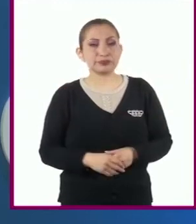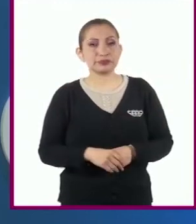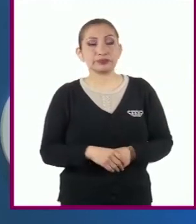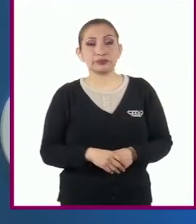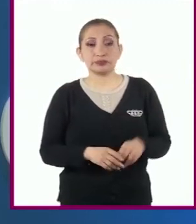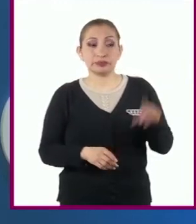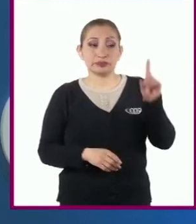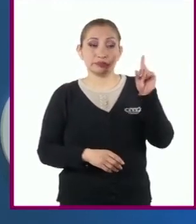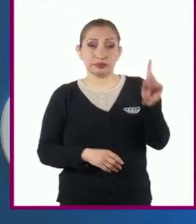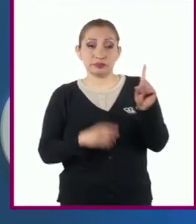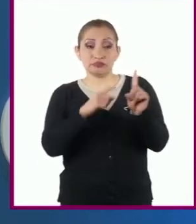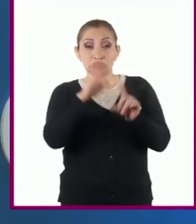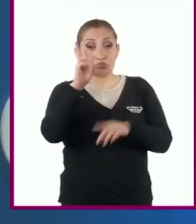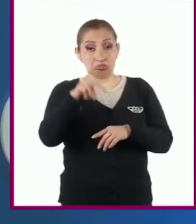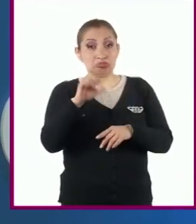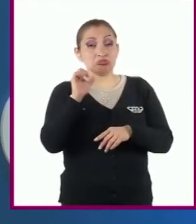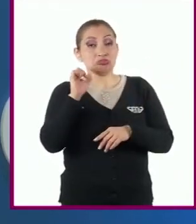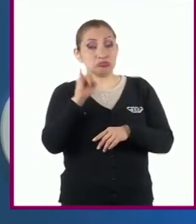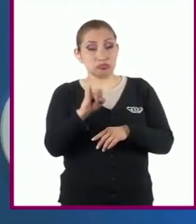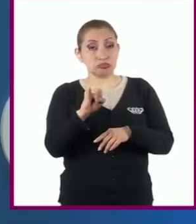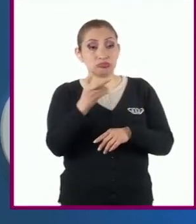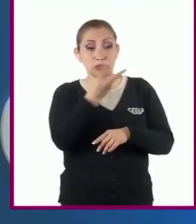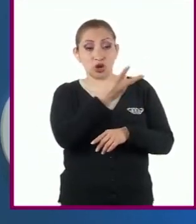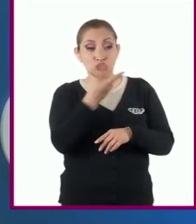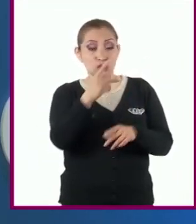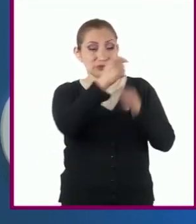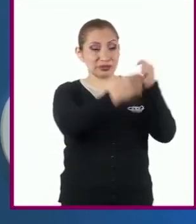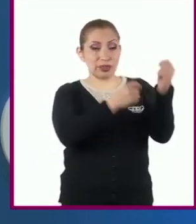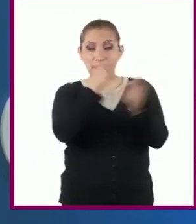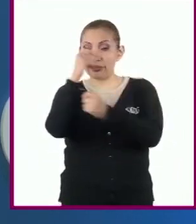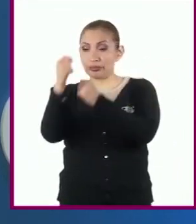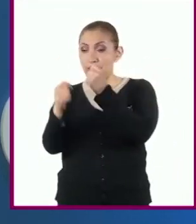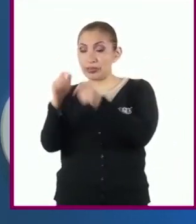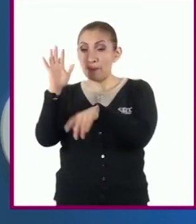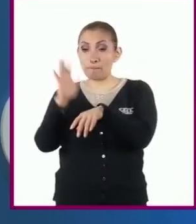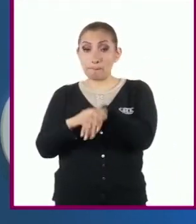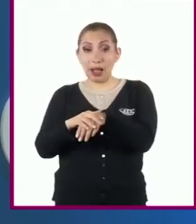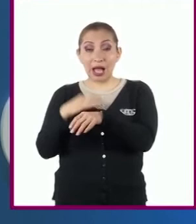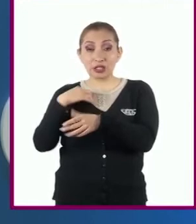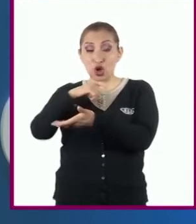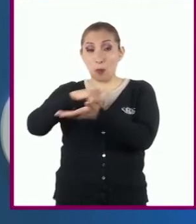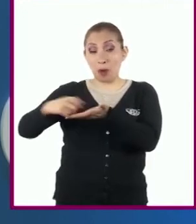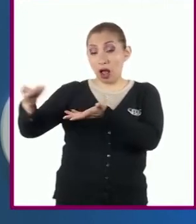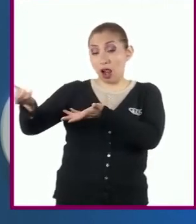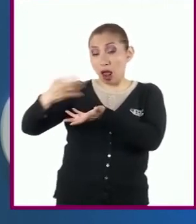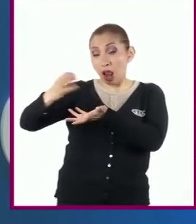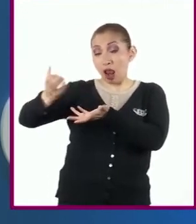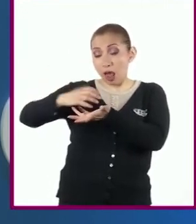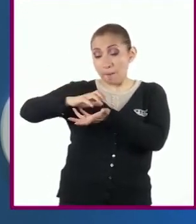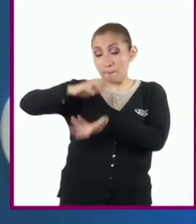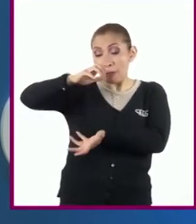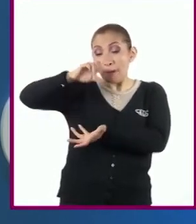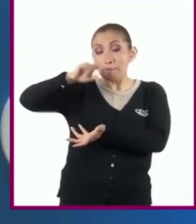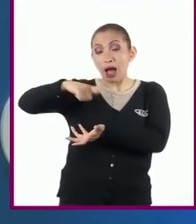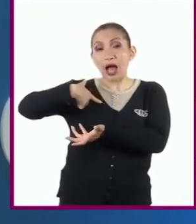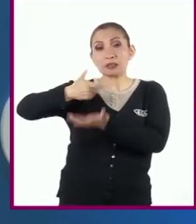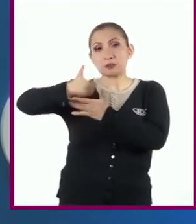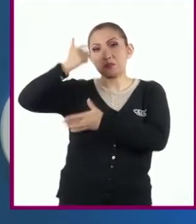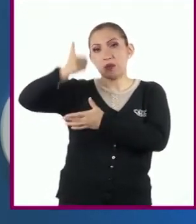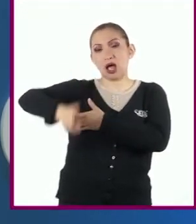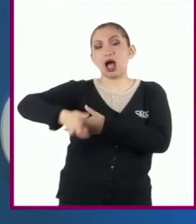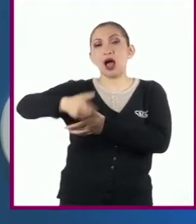uno, efectivamente, en ambos locales, entre más artículos se compran, mayor es la suma que se